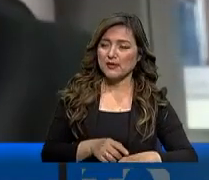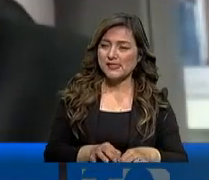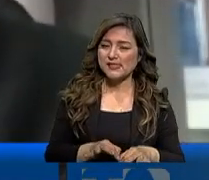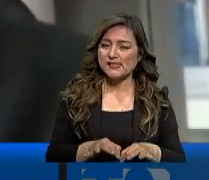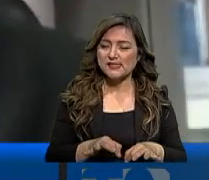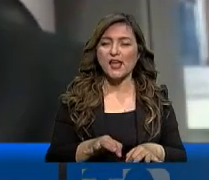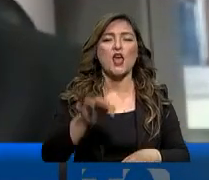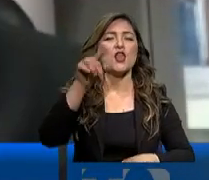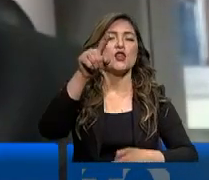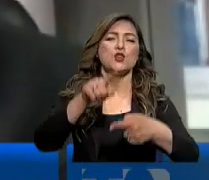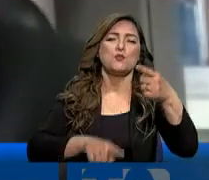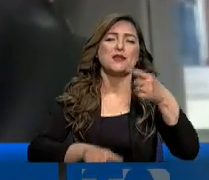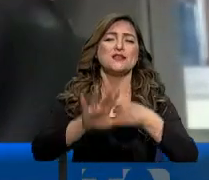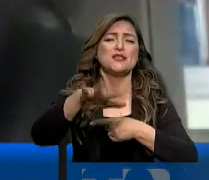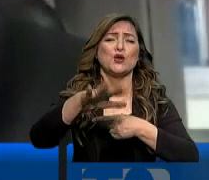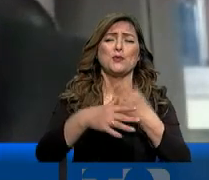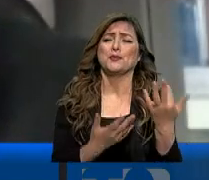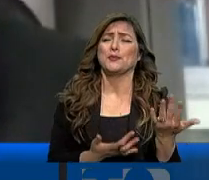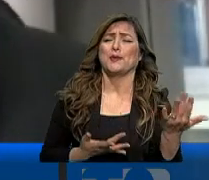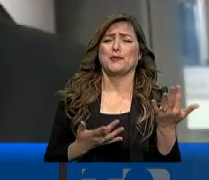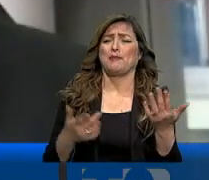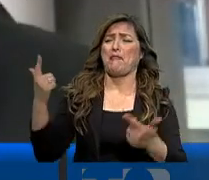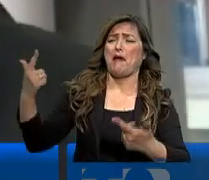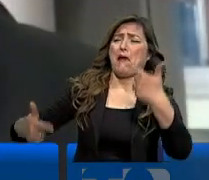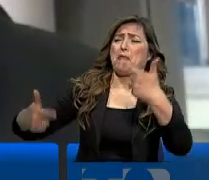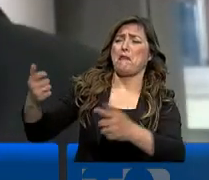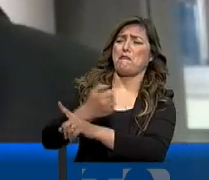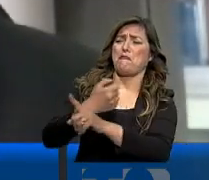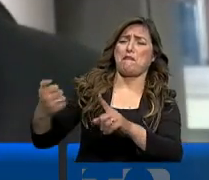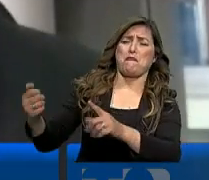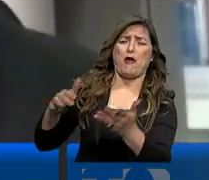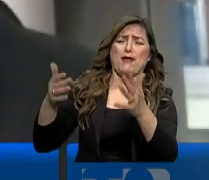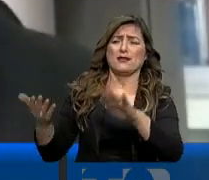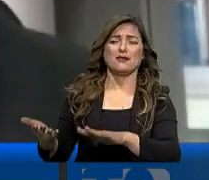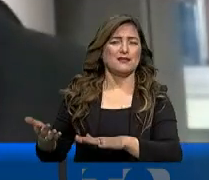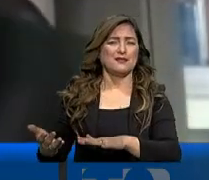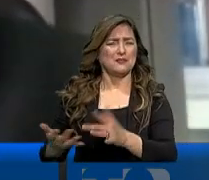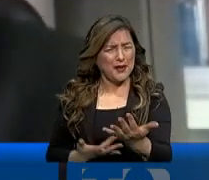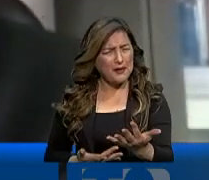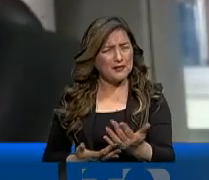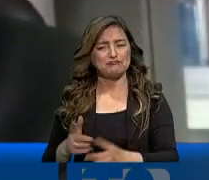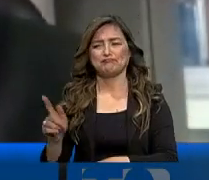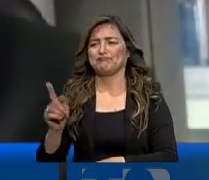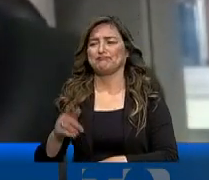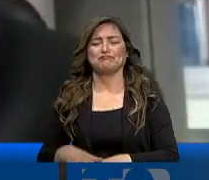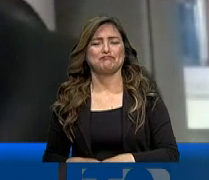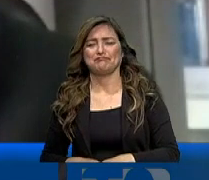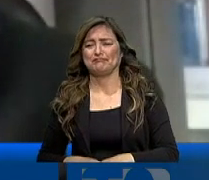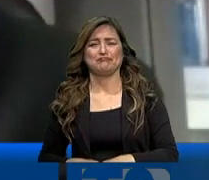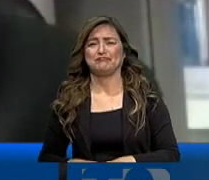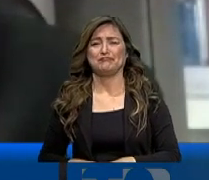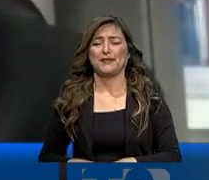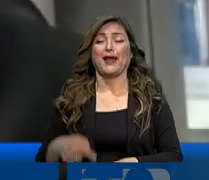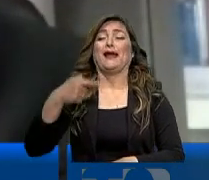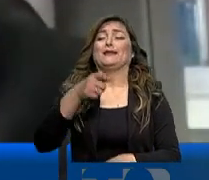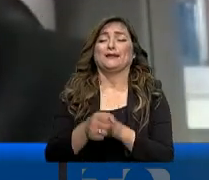esperar alrededor de 5 meses, en medio del contexto violento que se vive en las cárceles, para tener recién una política pública y